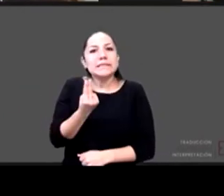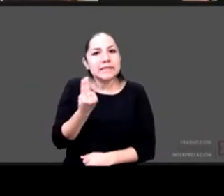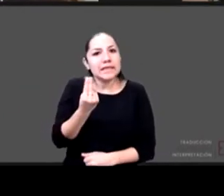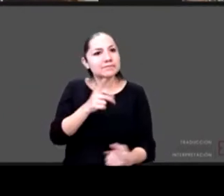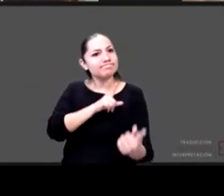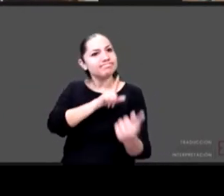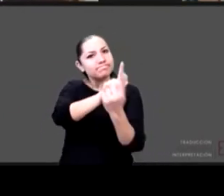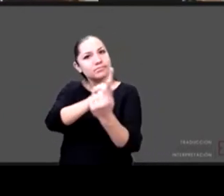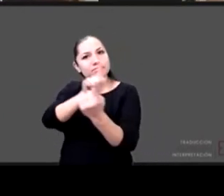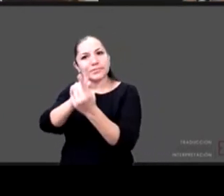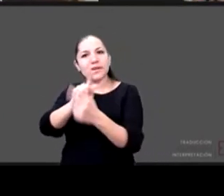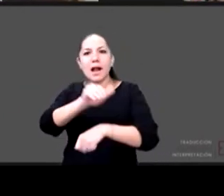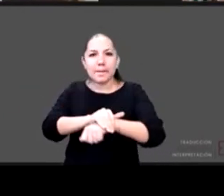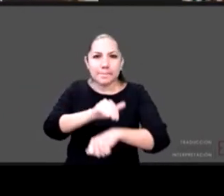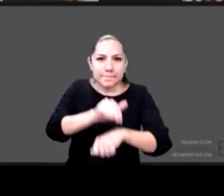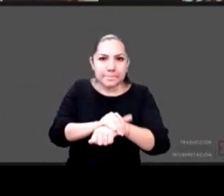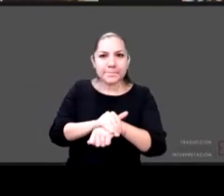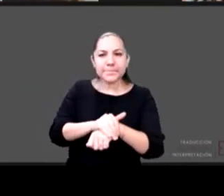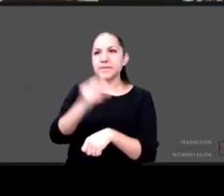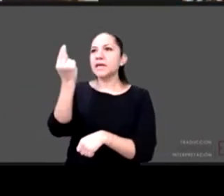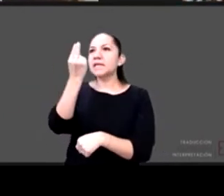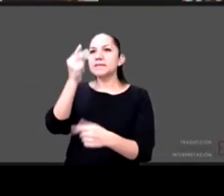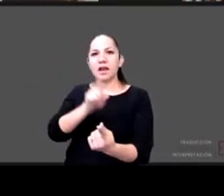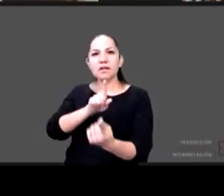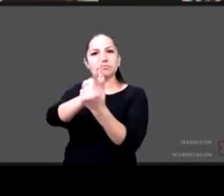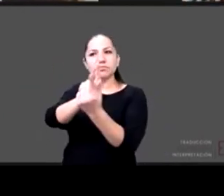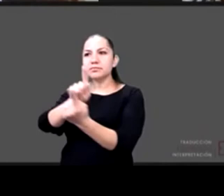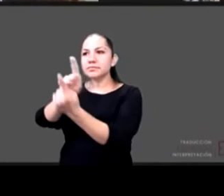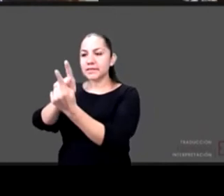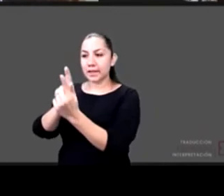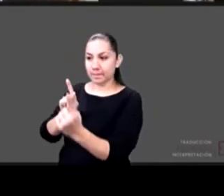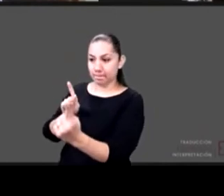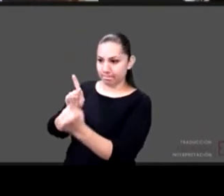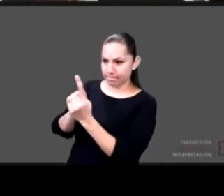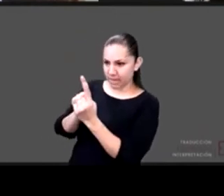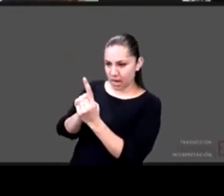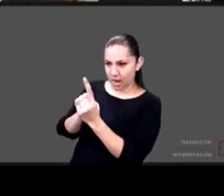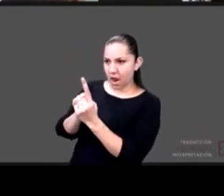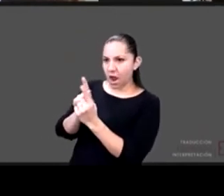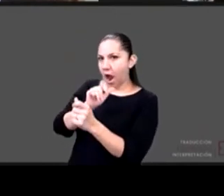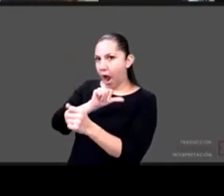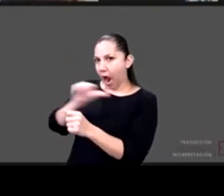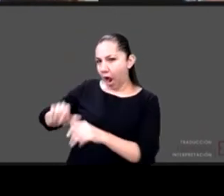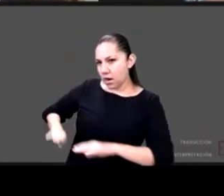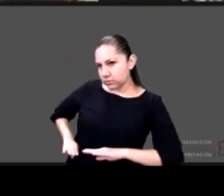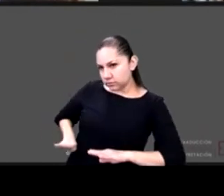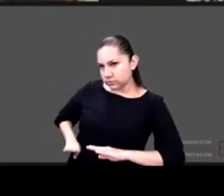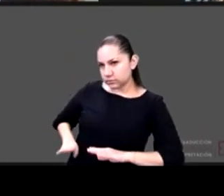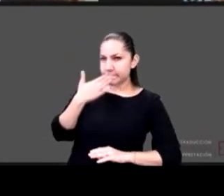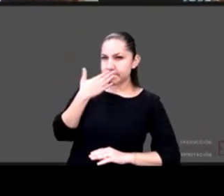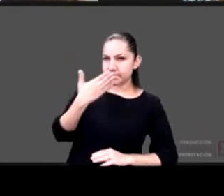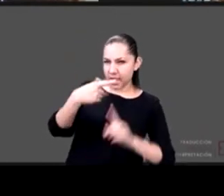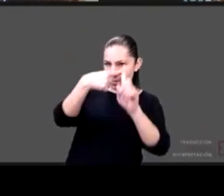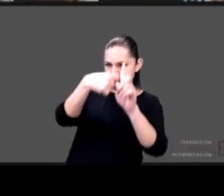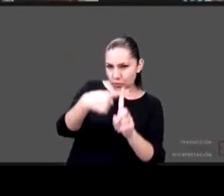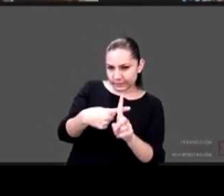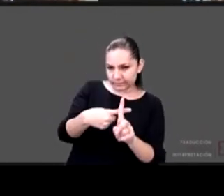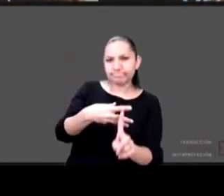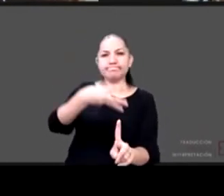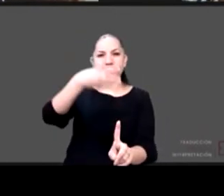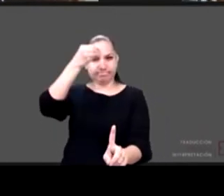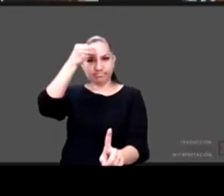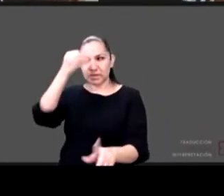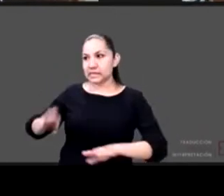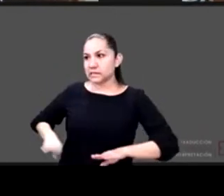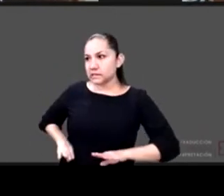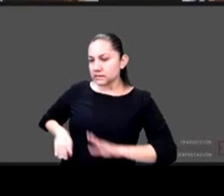su grupo que realmente aprende mucho lo bueno y lo malo también de sus amigos, ¿no? Entonces yo creo que lo importante es